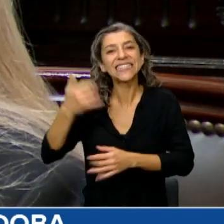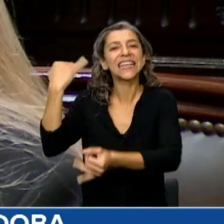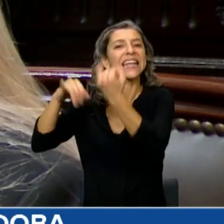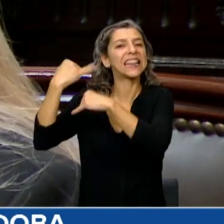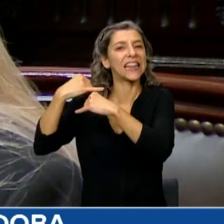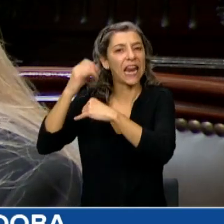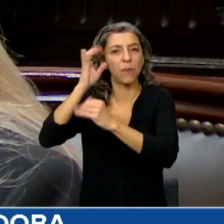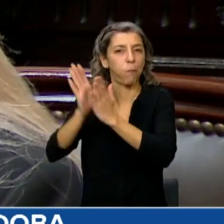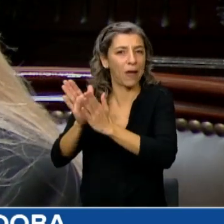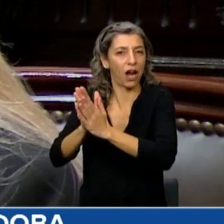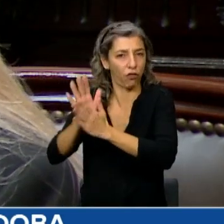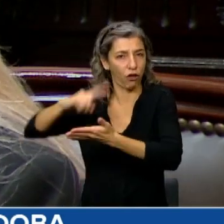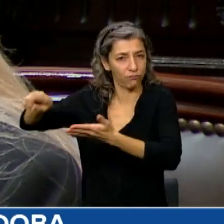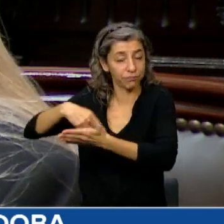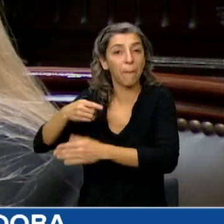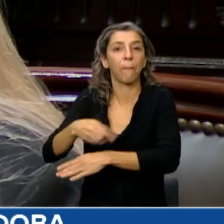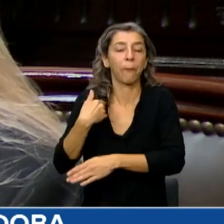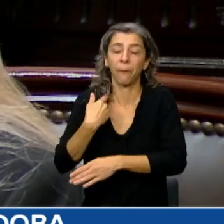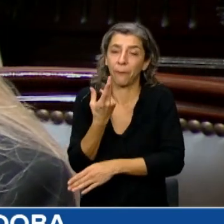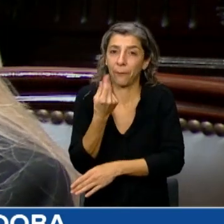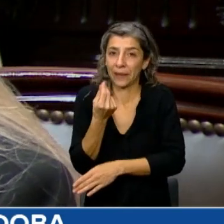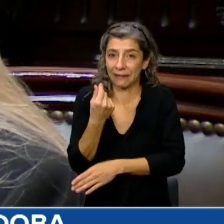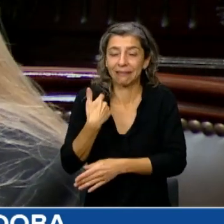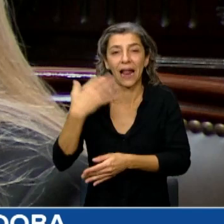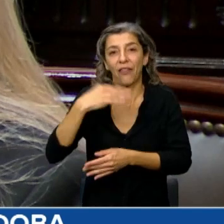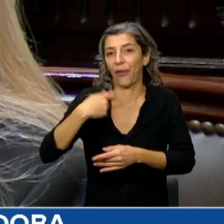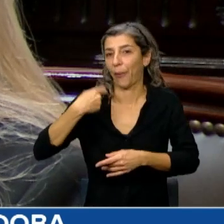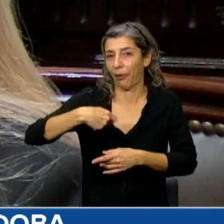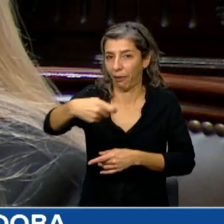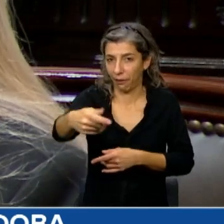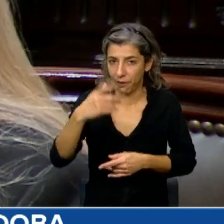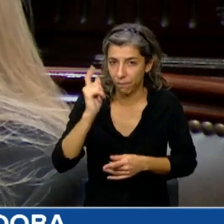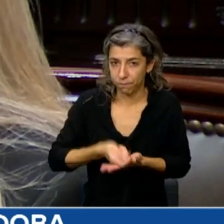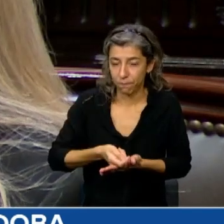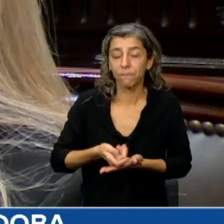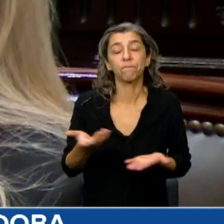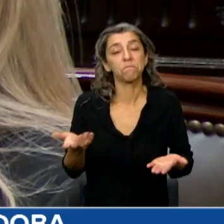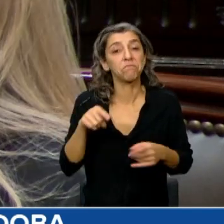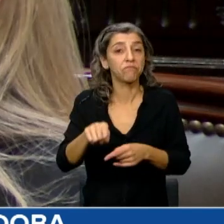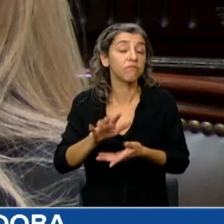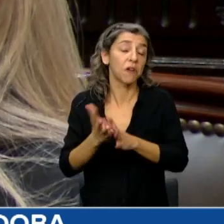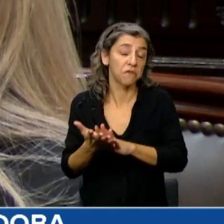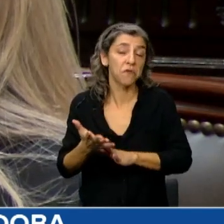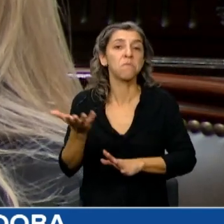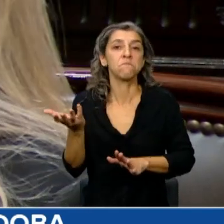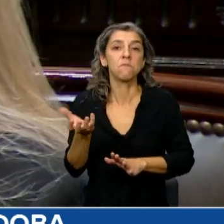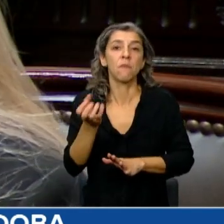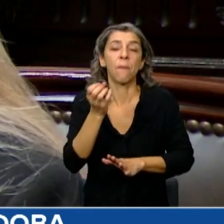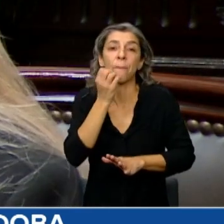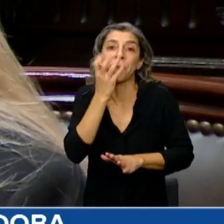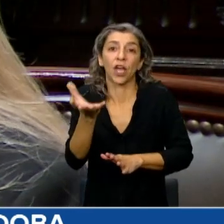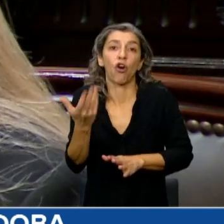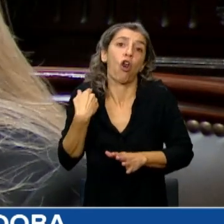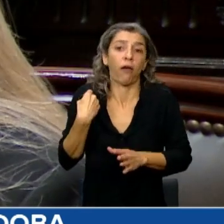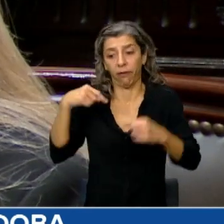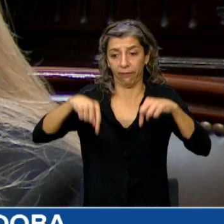pero refinanciando el capital. Que por supuesto estas condiciones eran mucho mejores o son mucho mejores que las